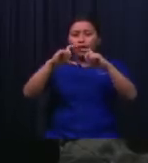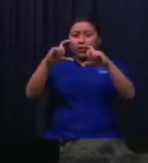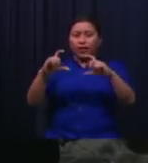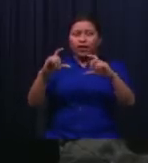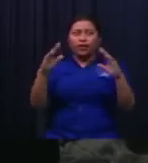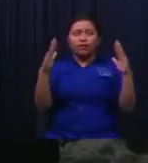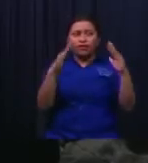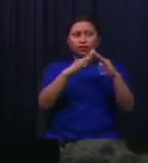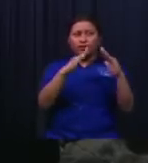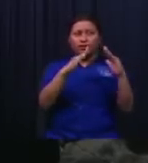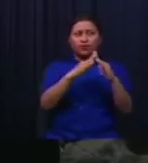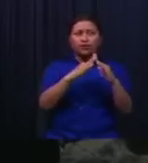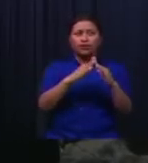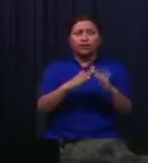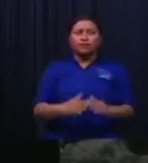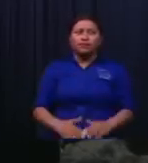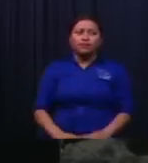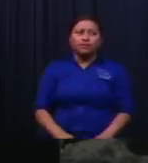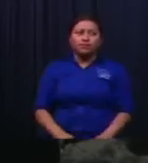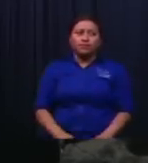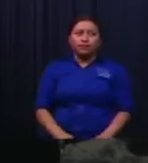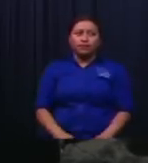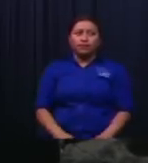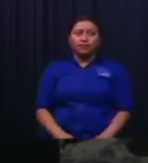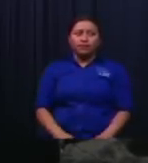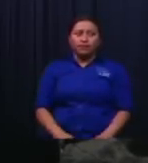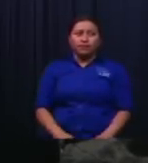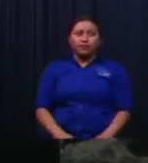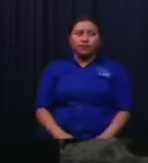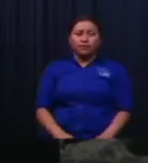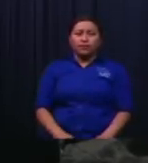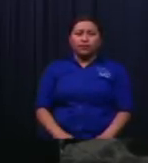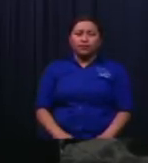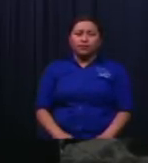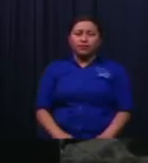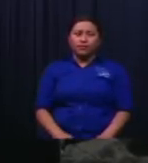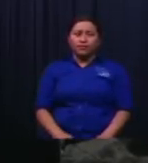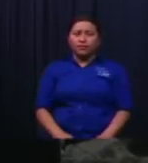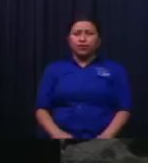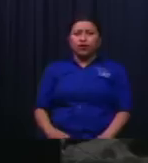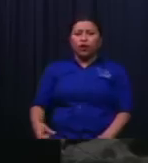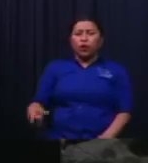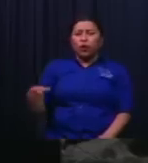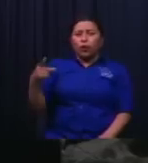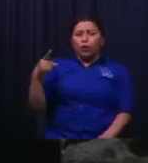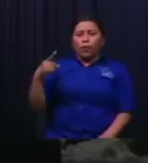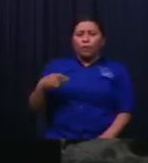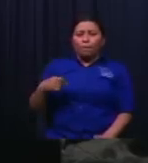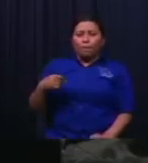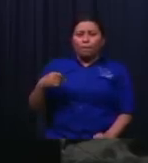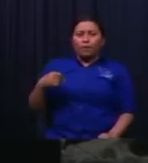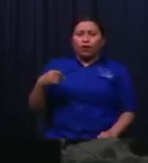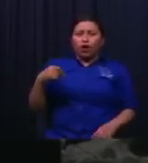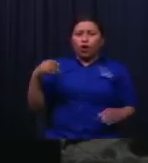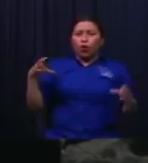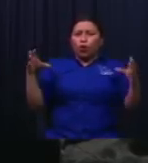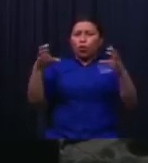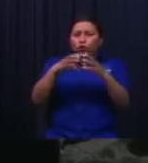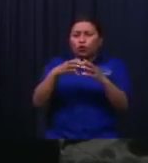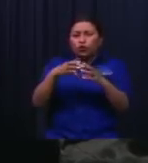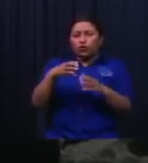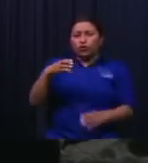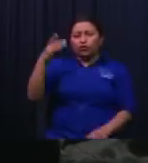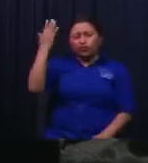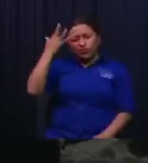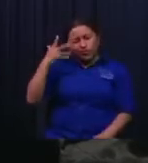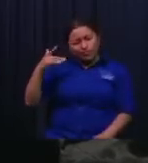y son una sola carne, por arte de magia, ¿verdad? No, llegarán. Hay un trabajo que hacer, ¿verdad, hermanos?